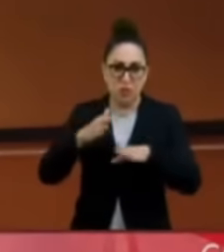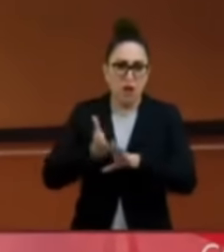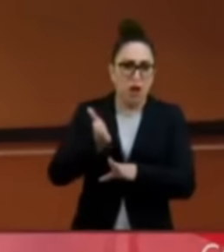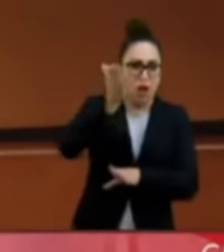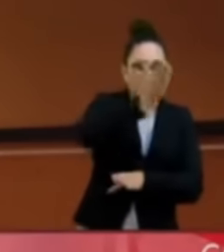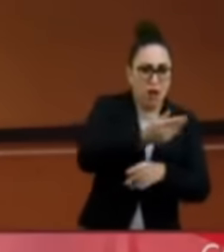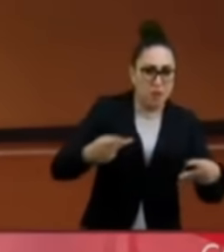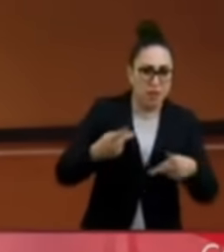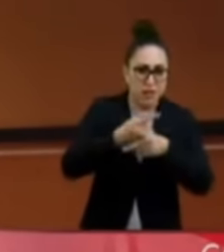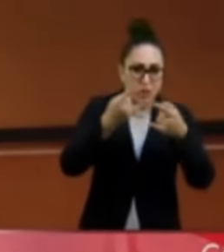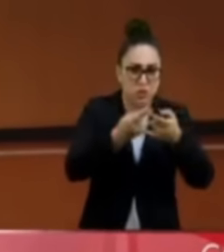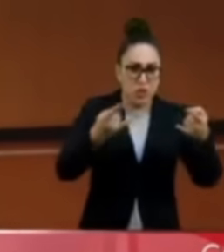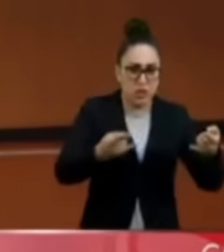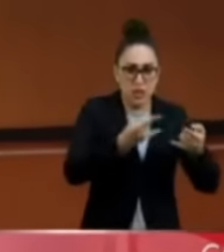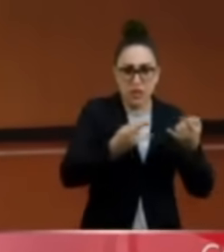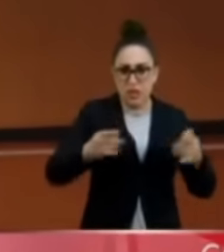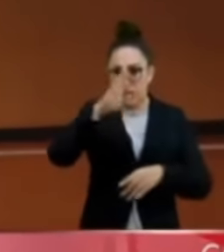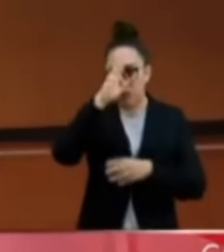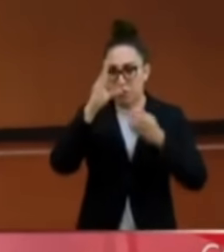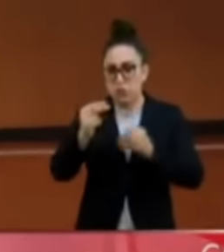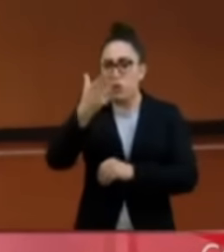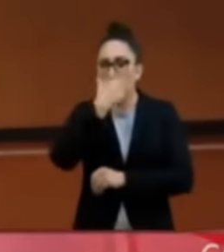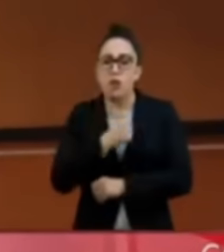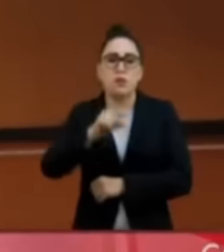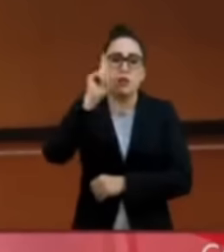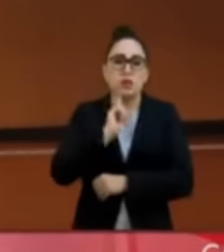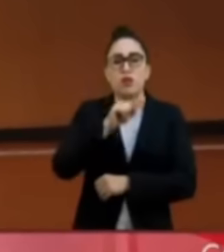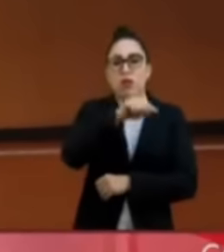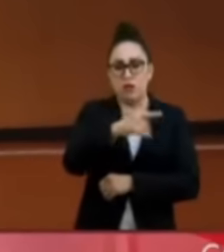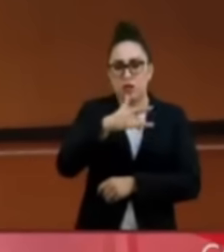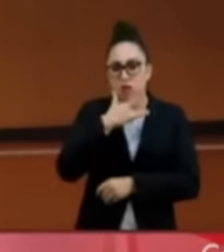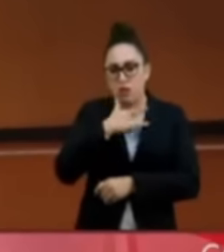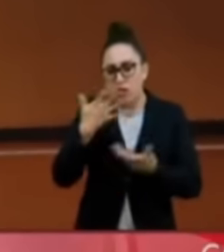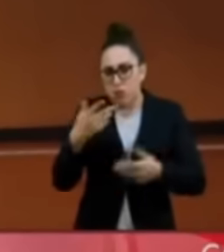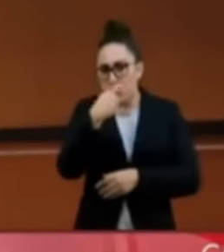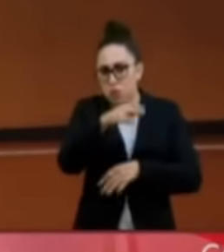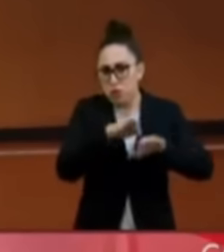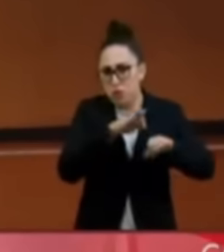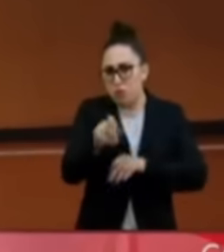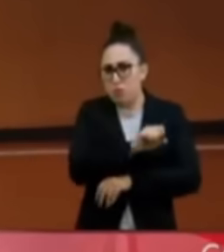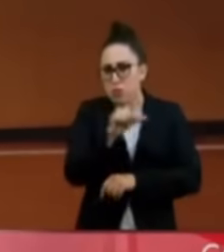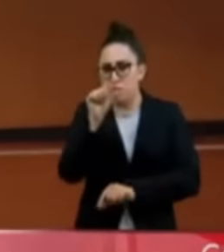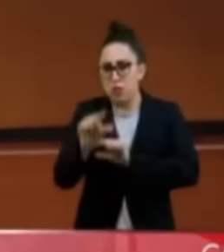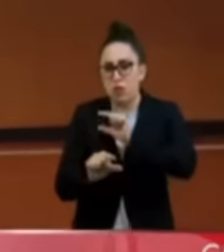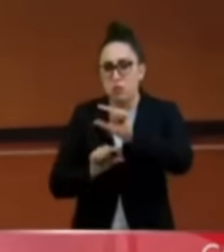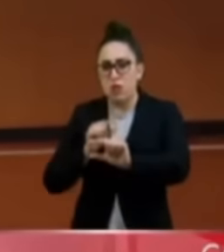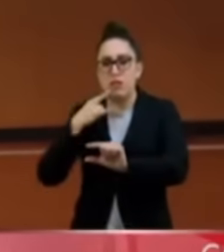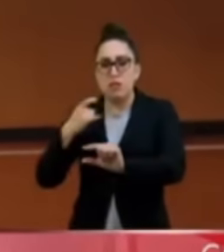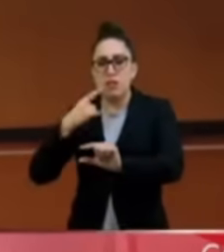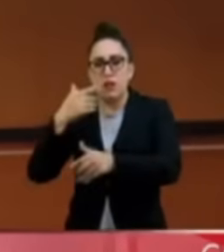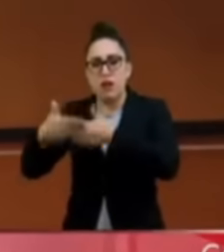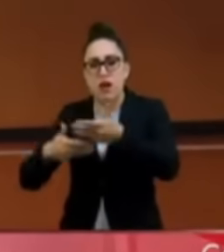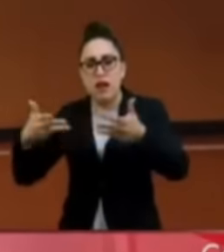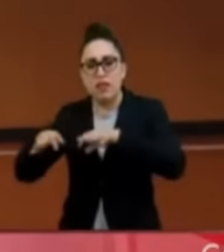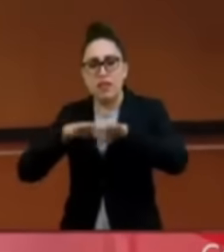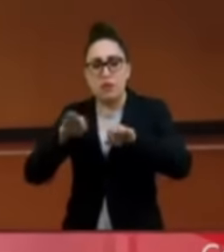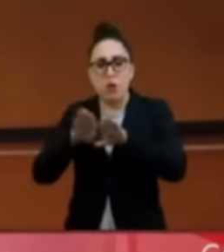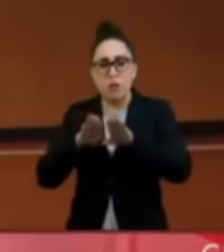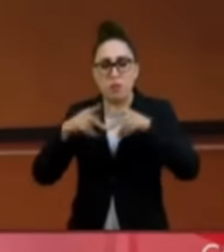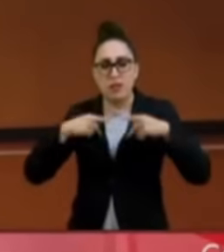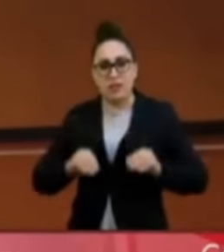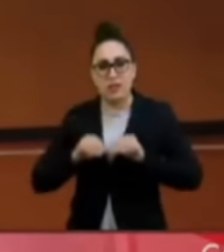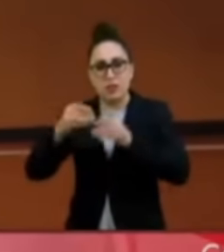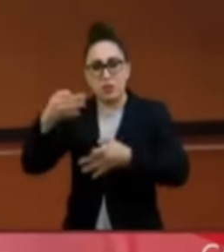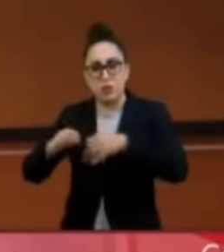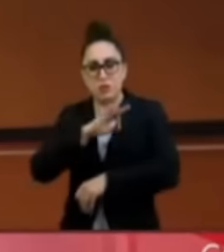vida de hombres y mujeres que con toda razón, legitimidad y profesionalismo construyeron una carrera judicial. Se